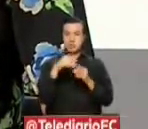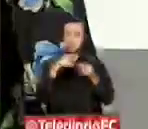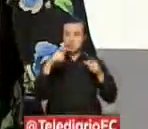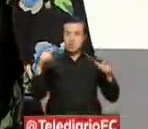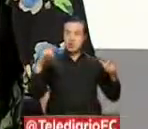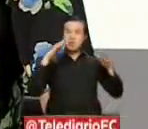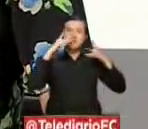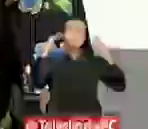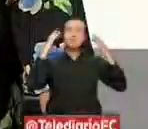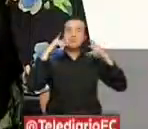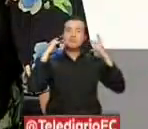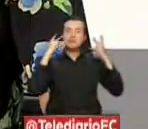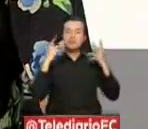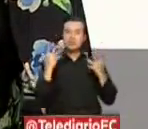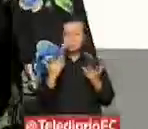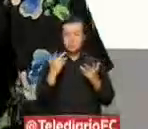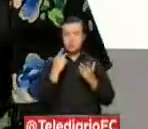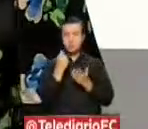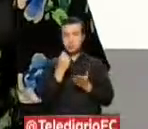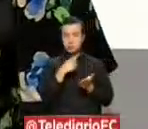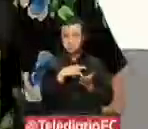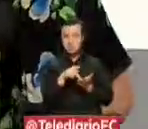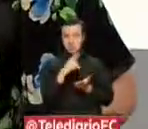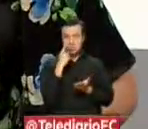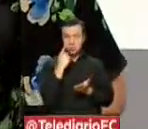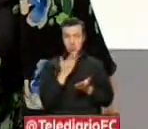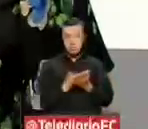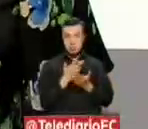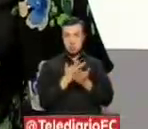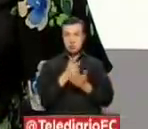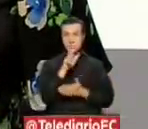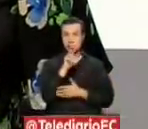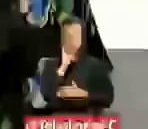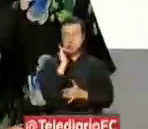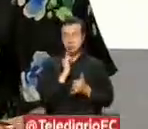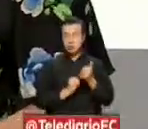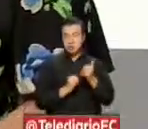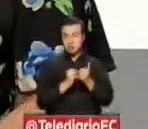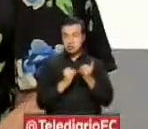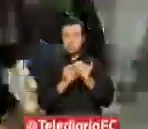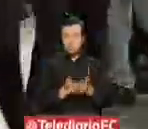acondicionado. El costo del pasaje durante la etapa de prueba será de 30 centavos.